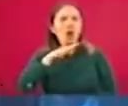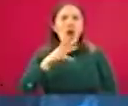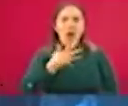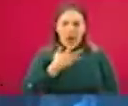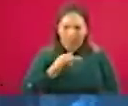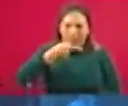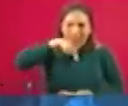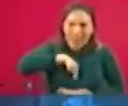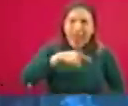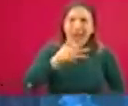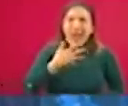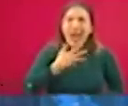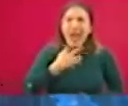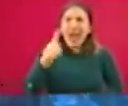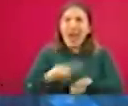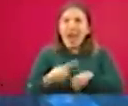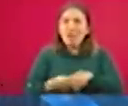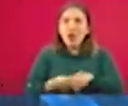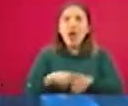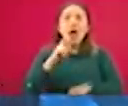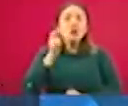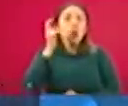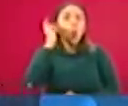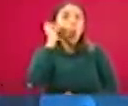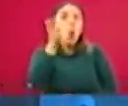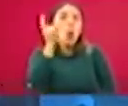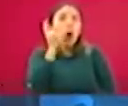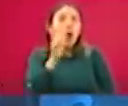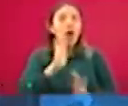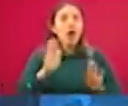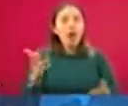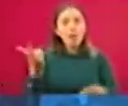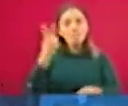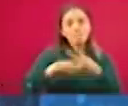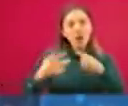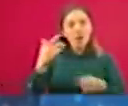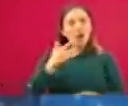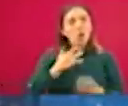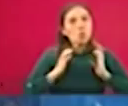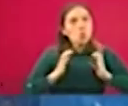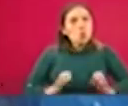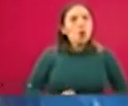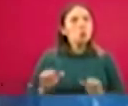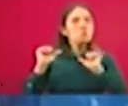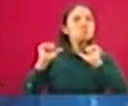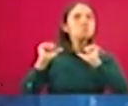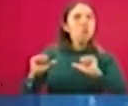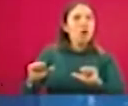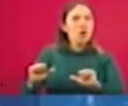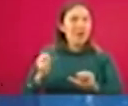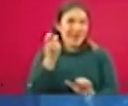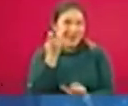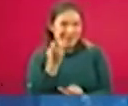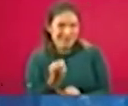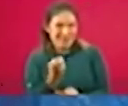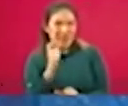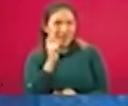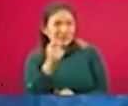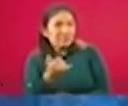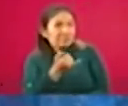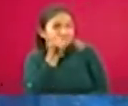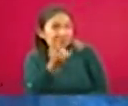la vigilancia epidemiológica, cuáles son sus propósitos, cuáles son sus mecanismos, cuáles son sus reglas. Todo esto es